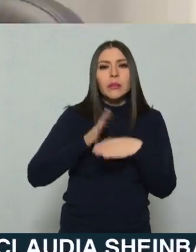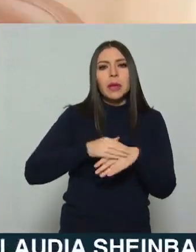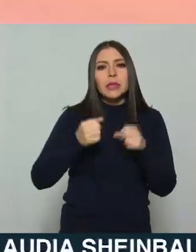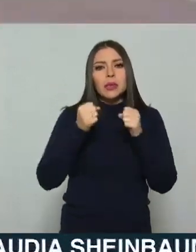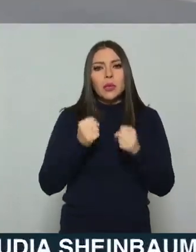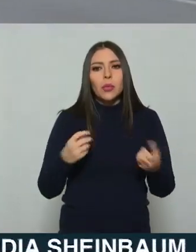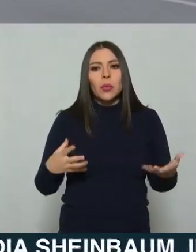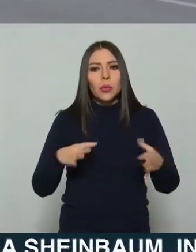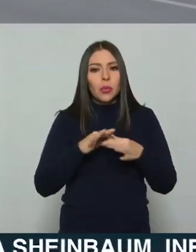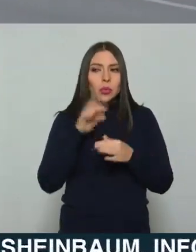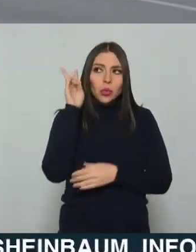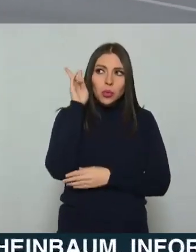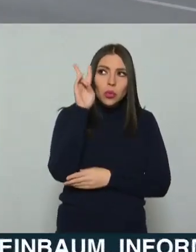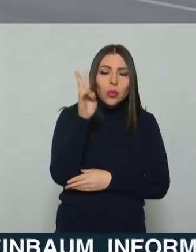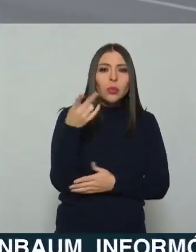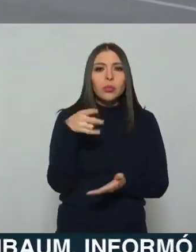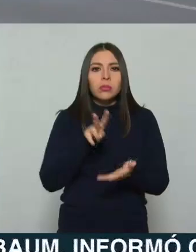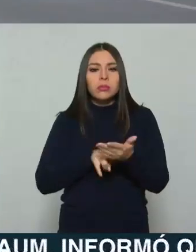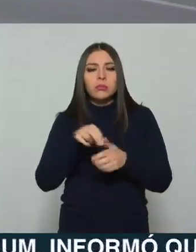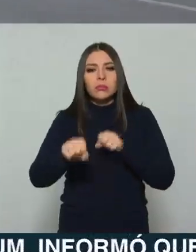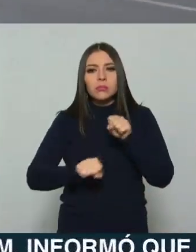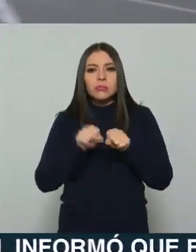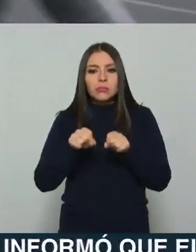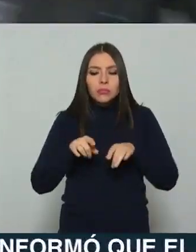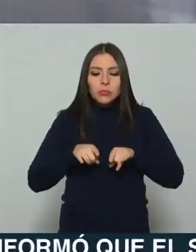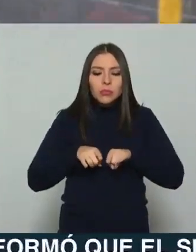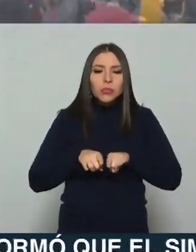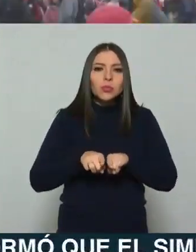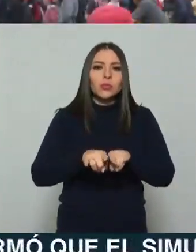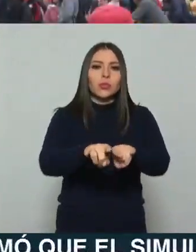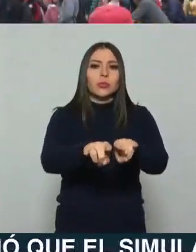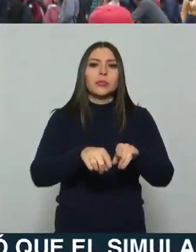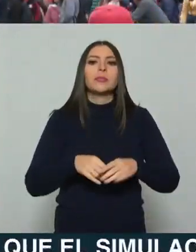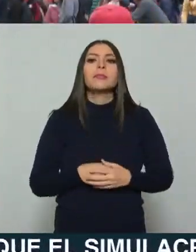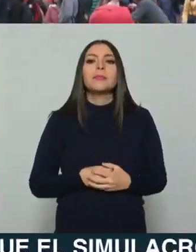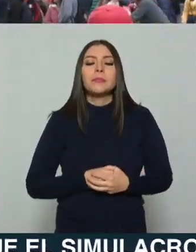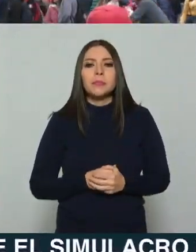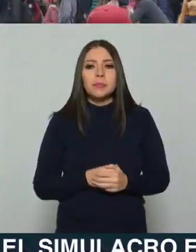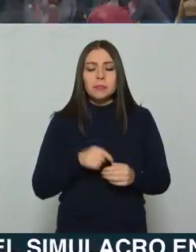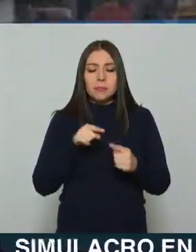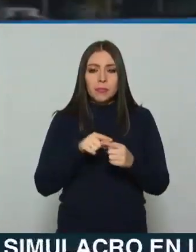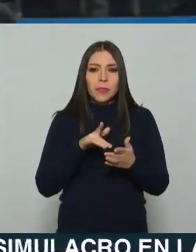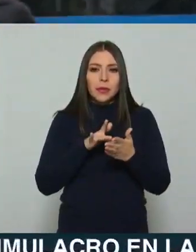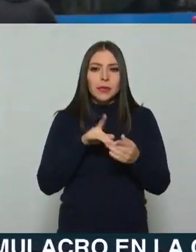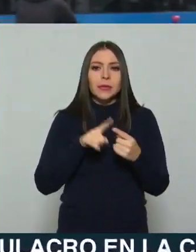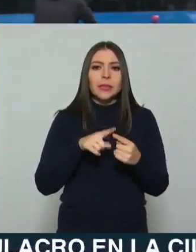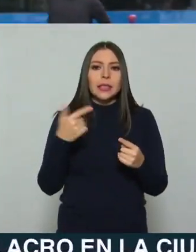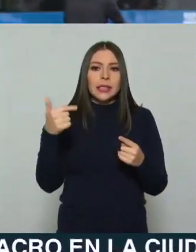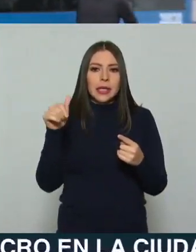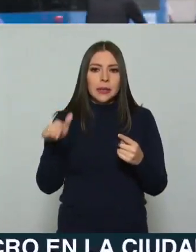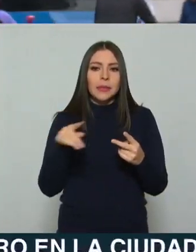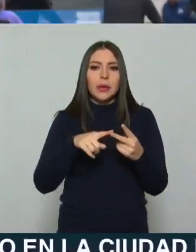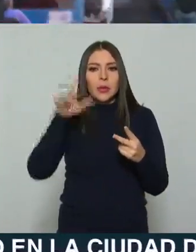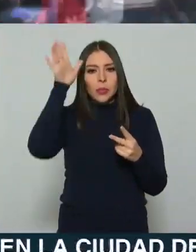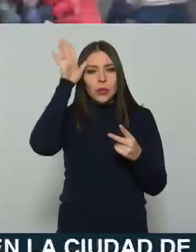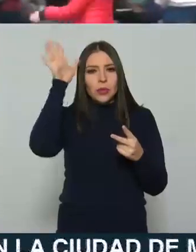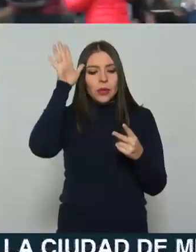bicicleta. Este proyecto beneficiará a la población de las alcaldías Gustavo Amadero, Cuauhtémoc, Benito Juárez y